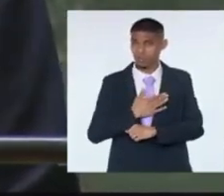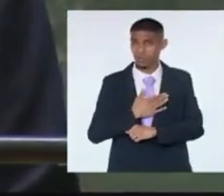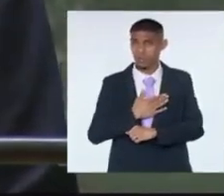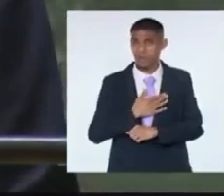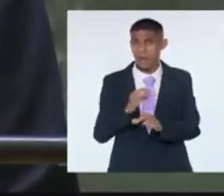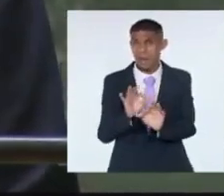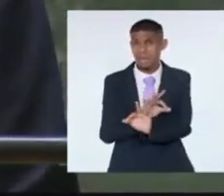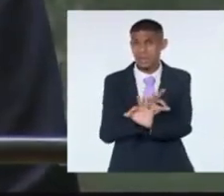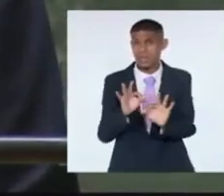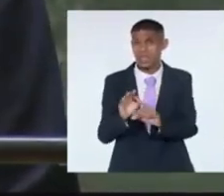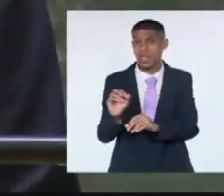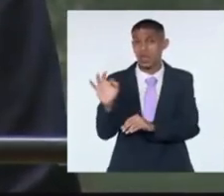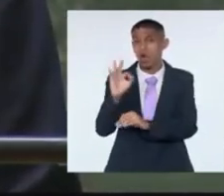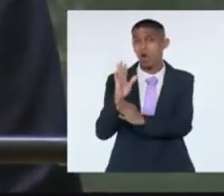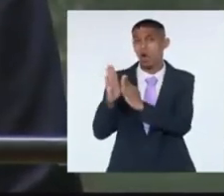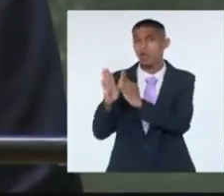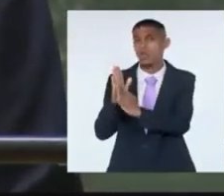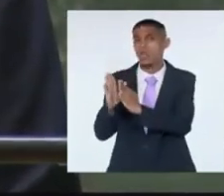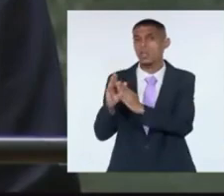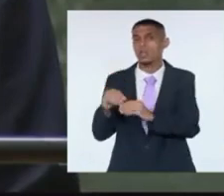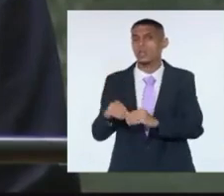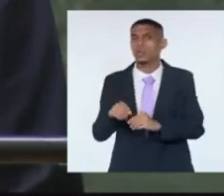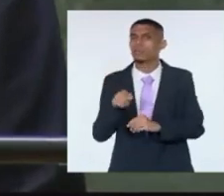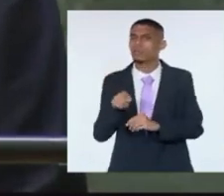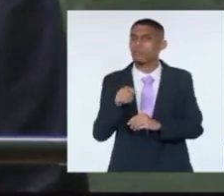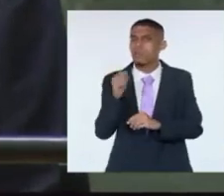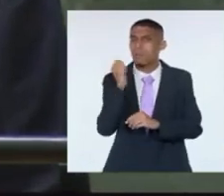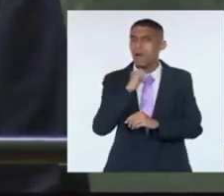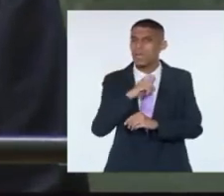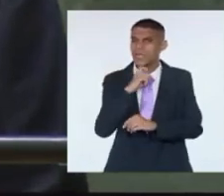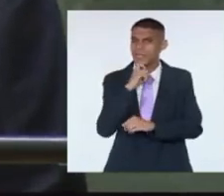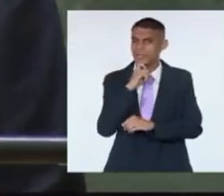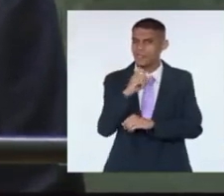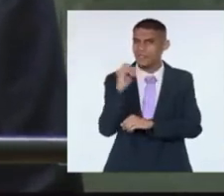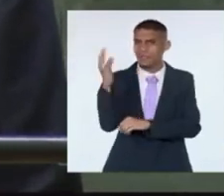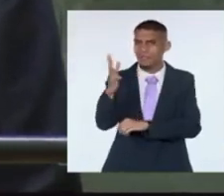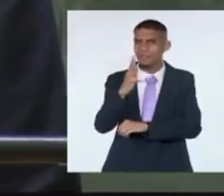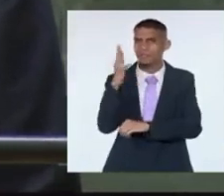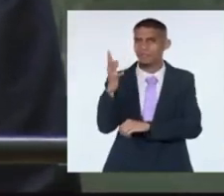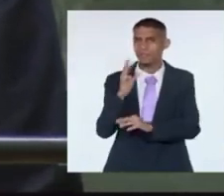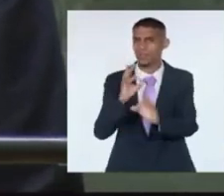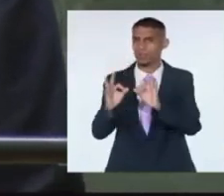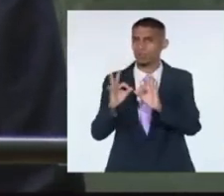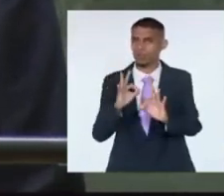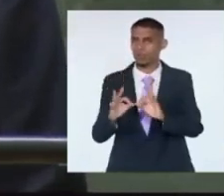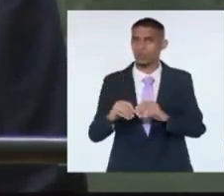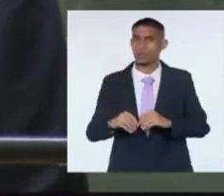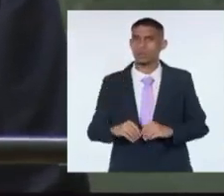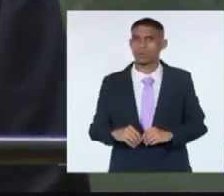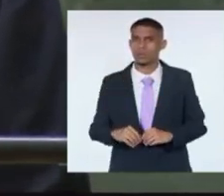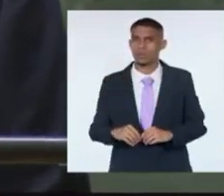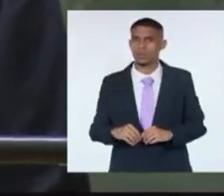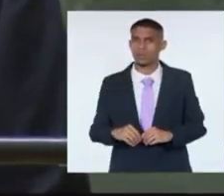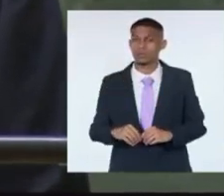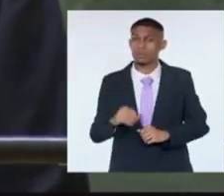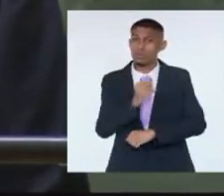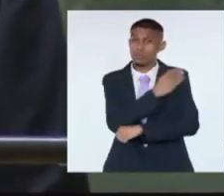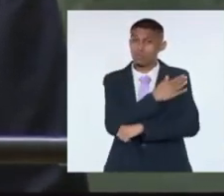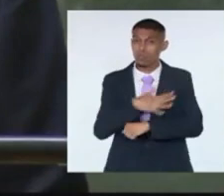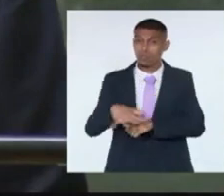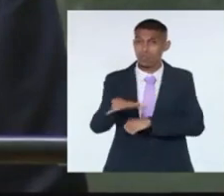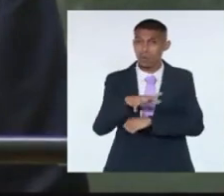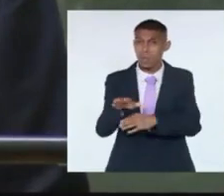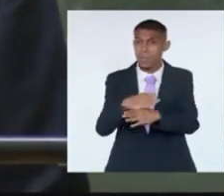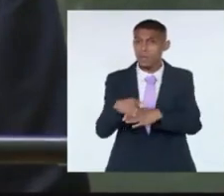especialmente en Oriente medio está causando más estragos en el clima actual de seguridad las zonas de operación de las organizaciones